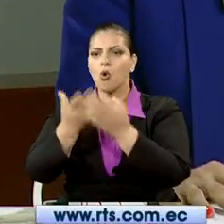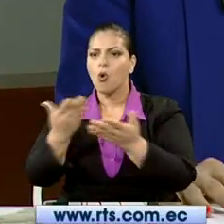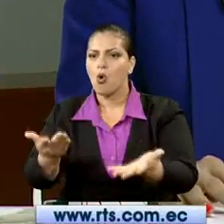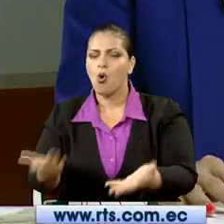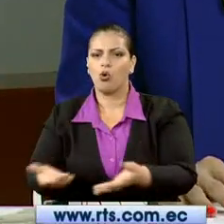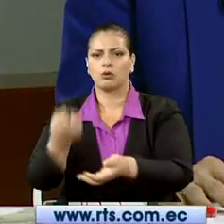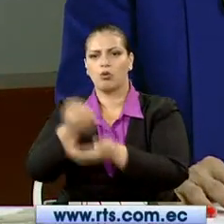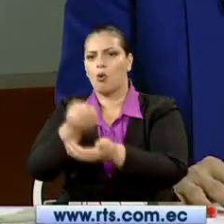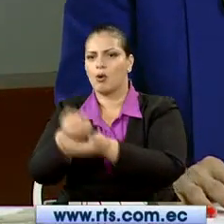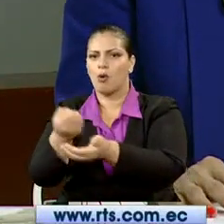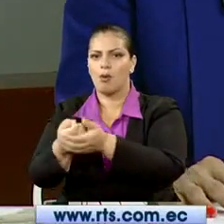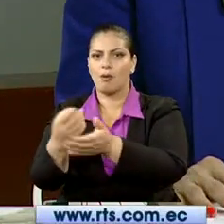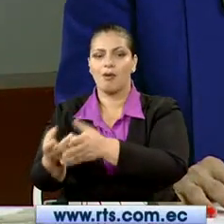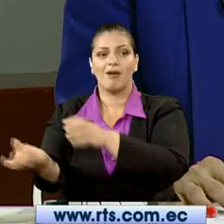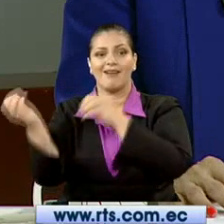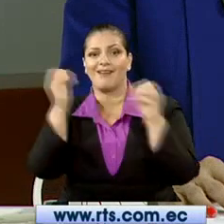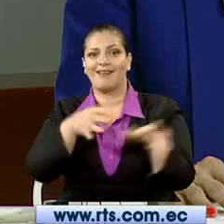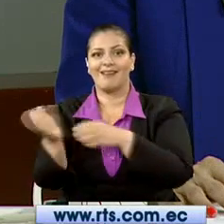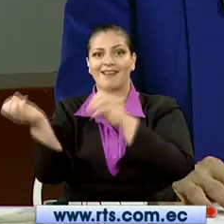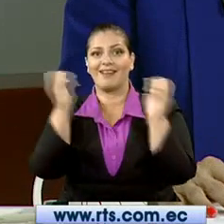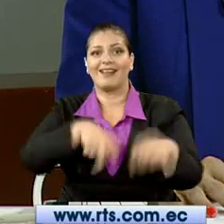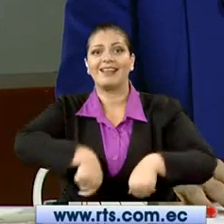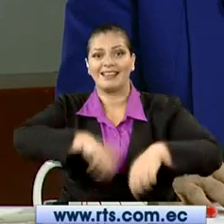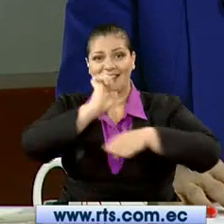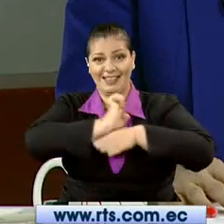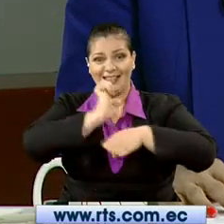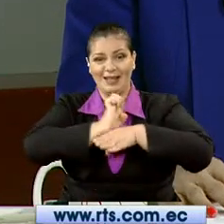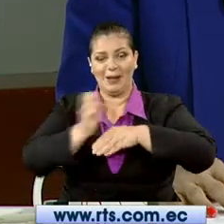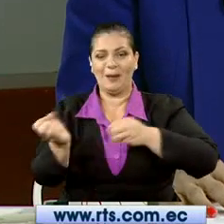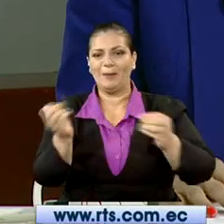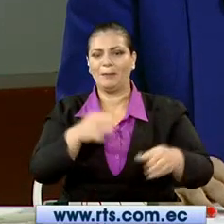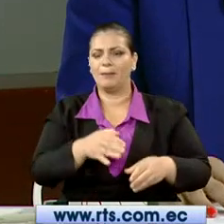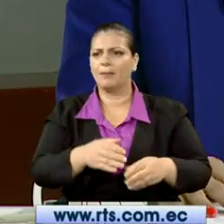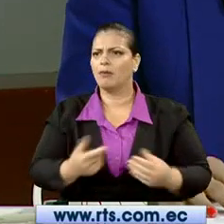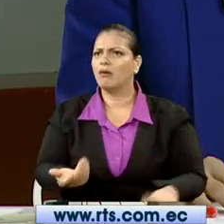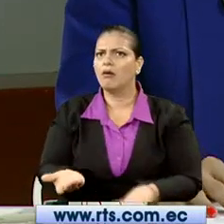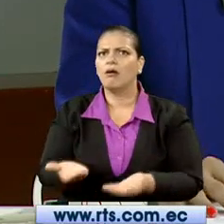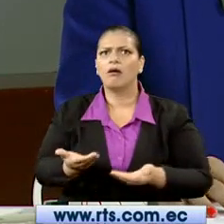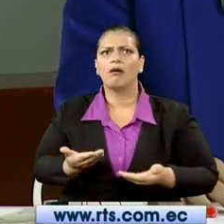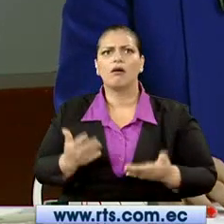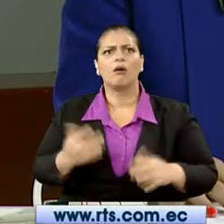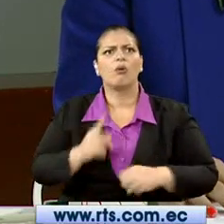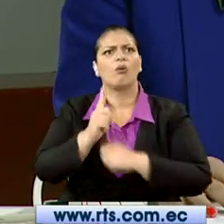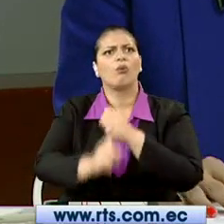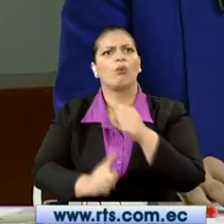la entrega de los artículos que permanecían embodegados por cerca de un año en el puerto de Guayaquil.